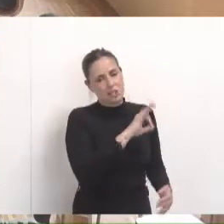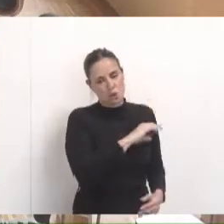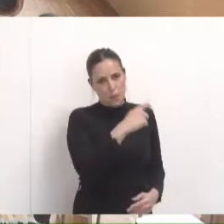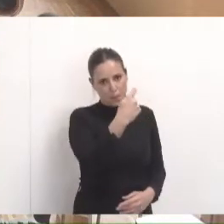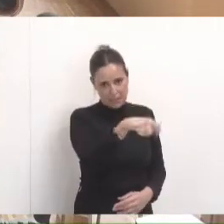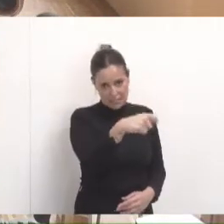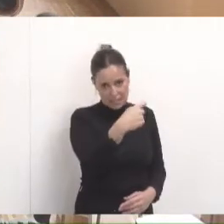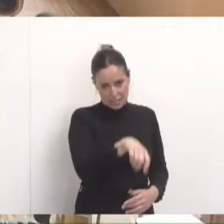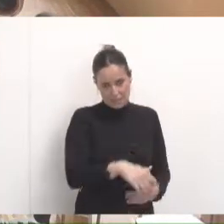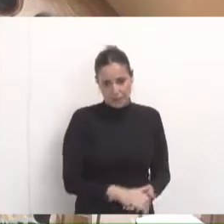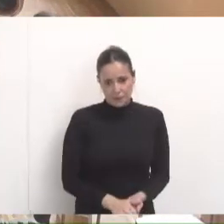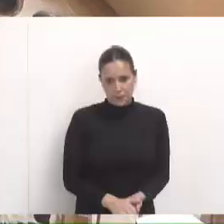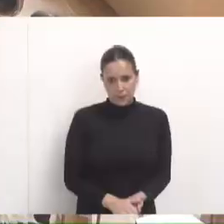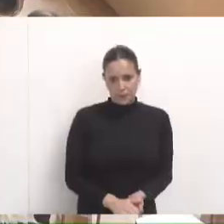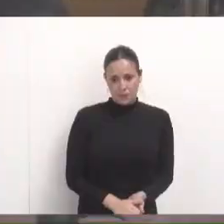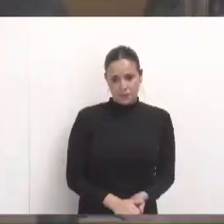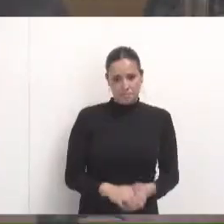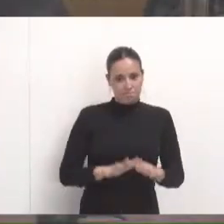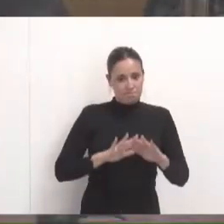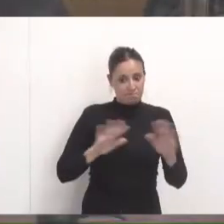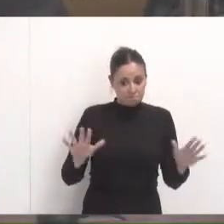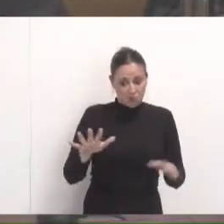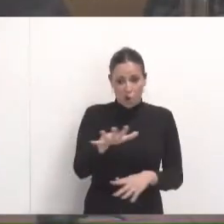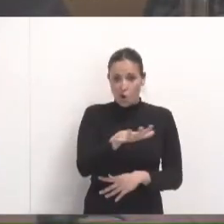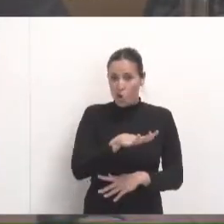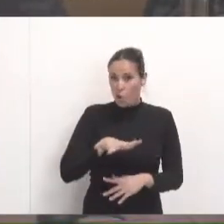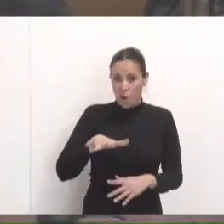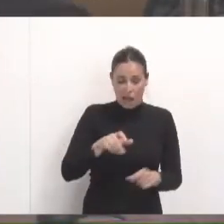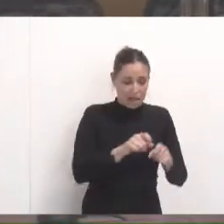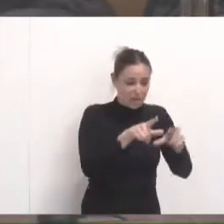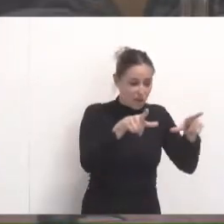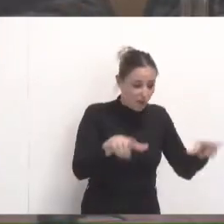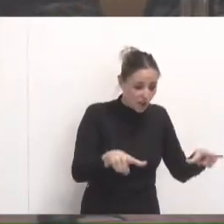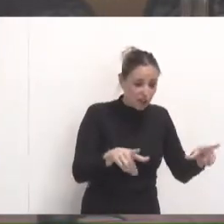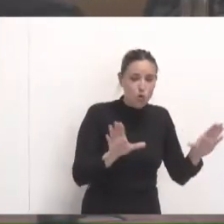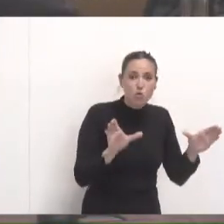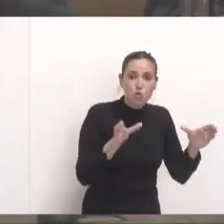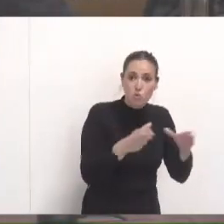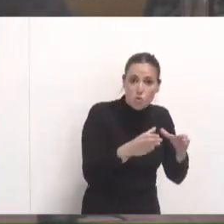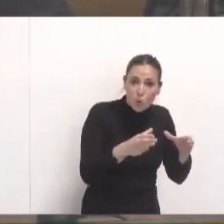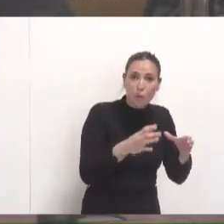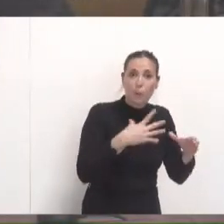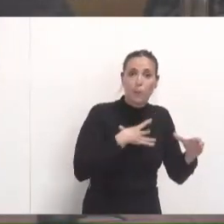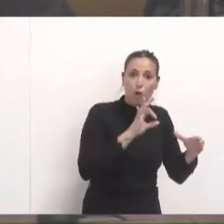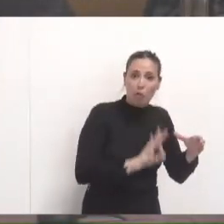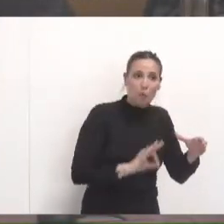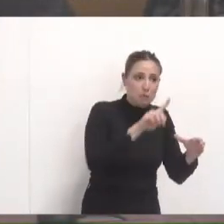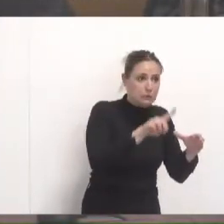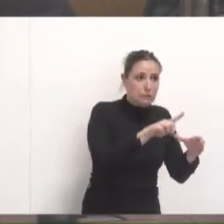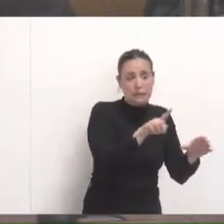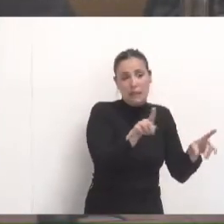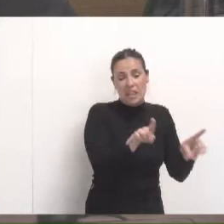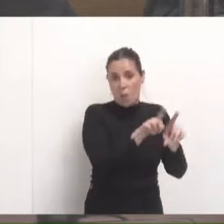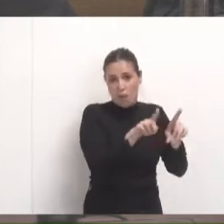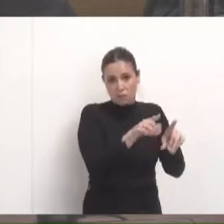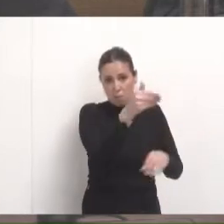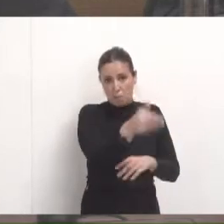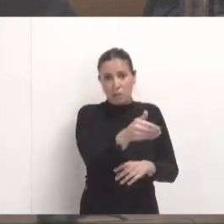verdad es que más allá de que el lugar sea el Grupo Podemos o no, es buscar un espacio de encuentro. Yo quisiera